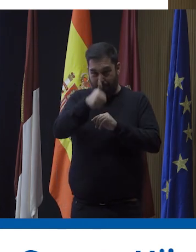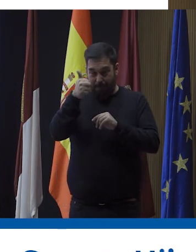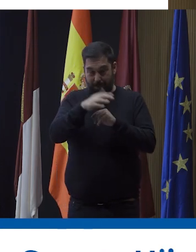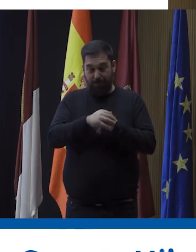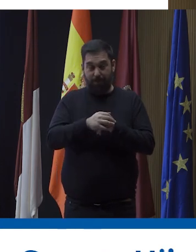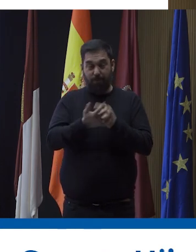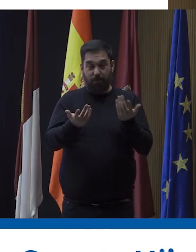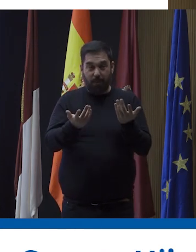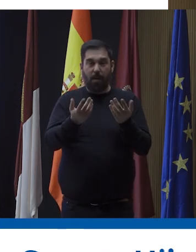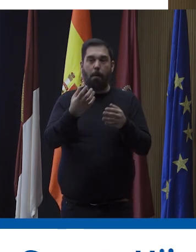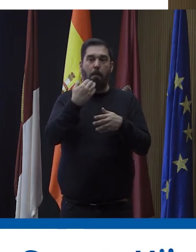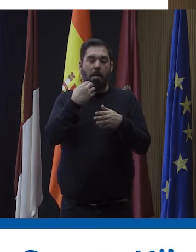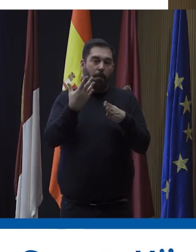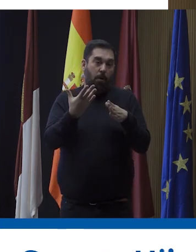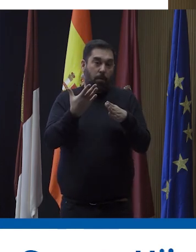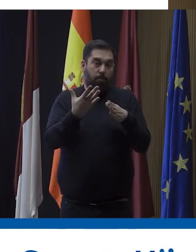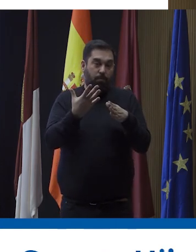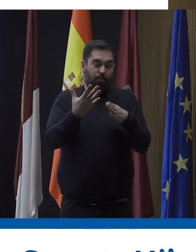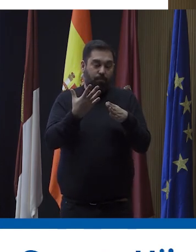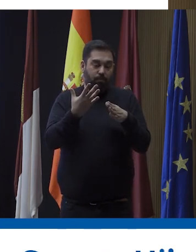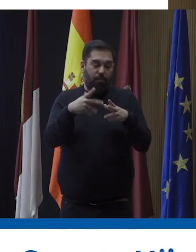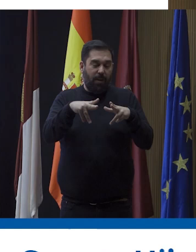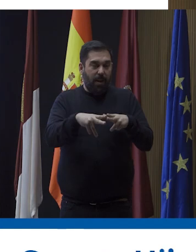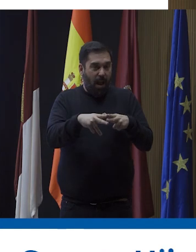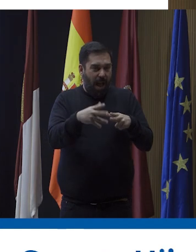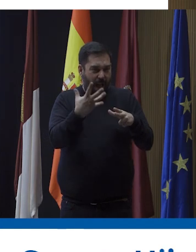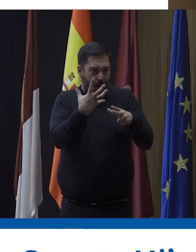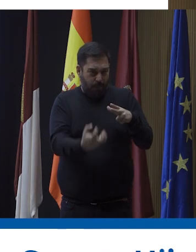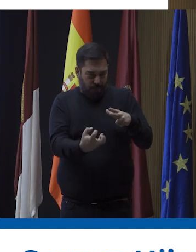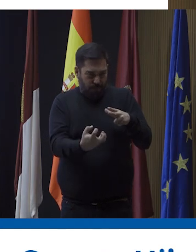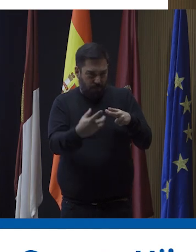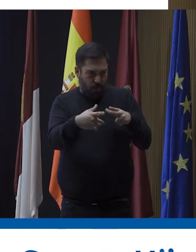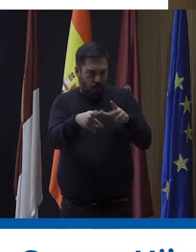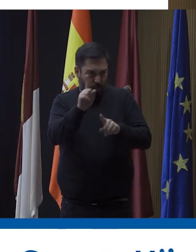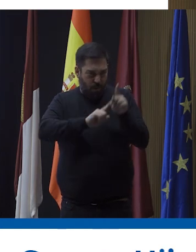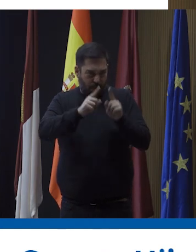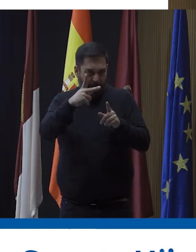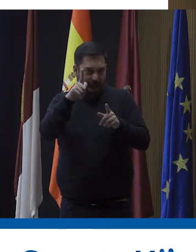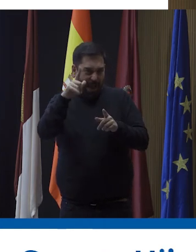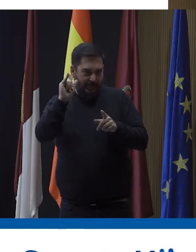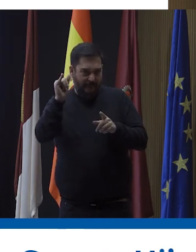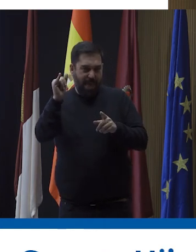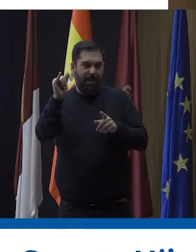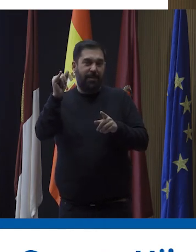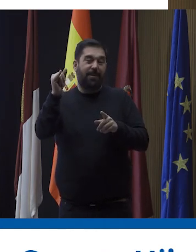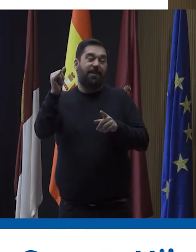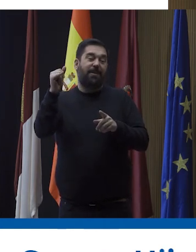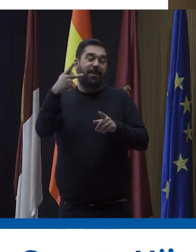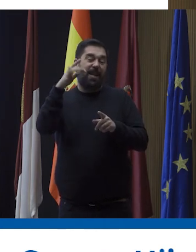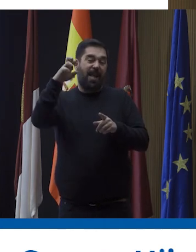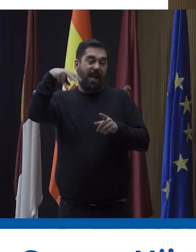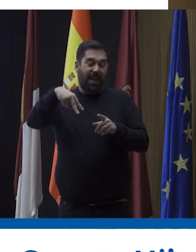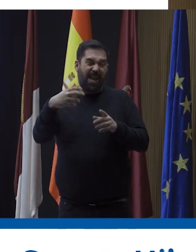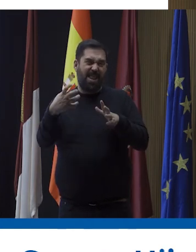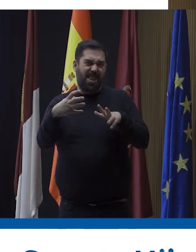esos problemas de sequedad o los pacientes que tienen líquen, ¿vale? Que son como hongos de forma crónica y dan mucho picor. Pues